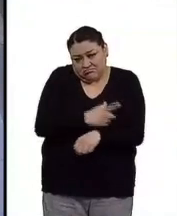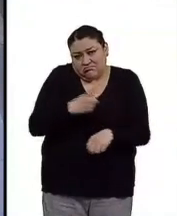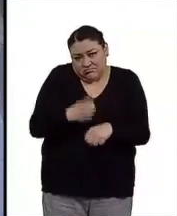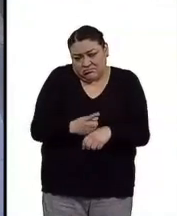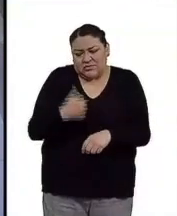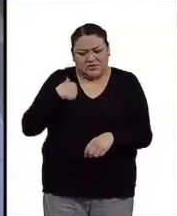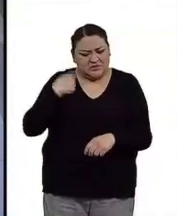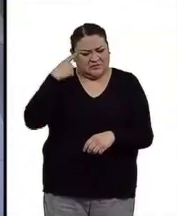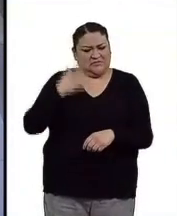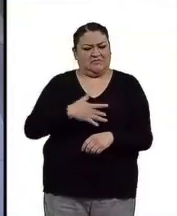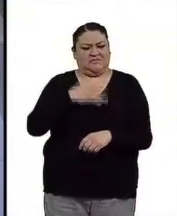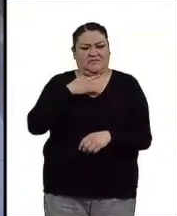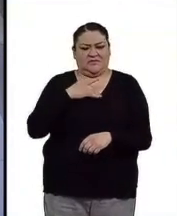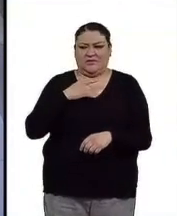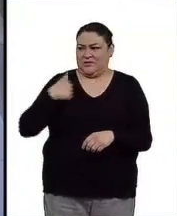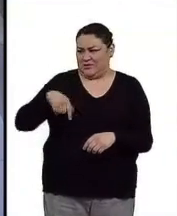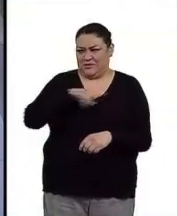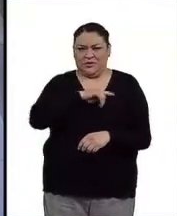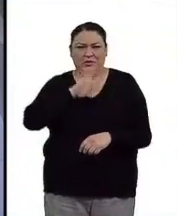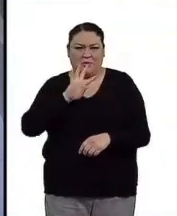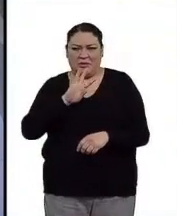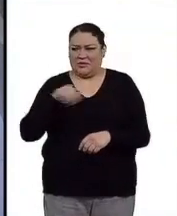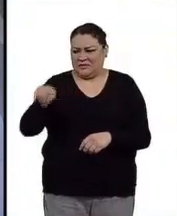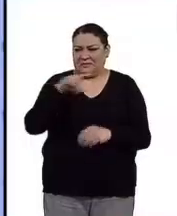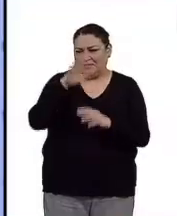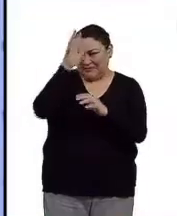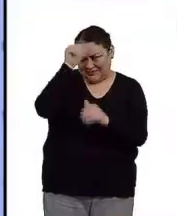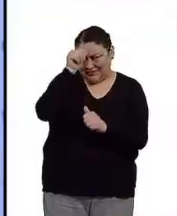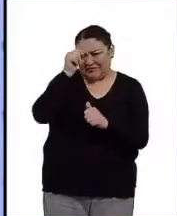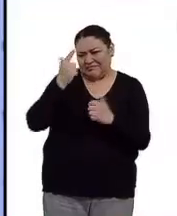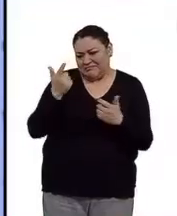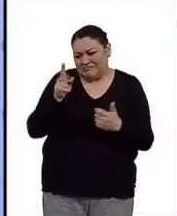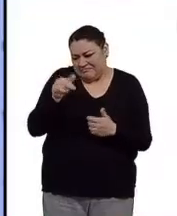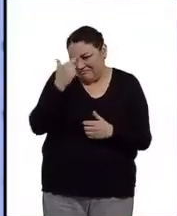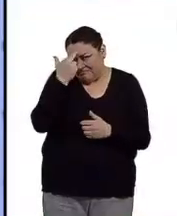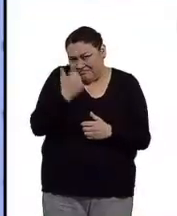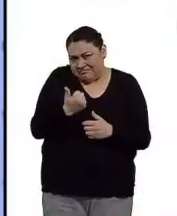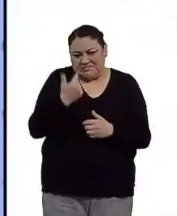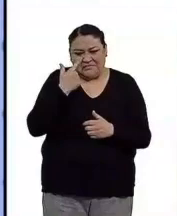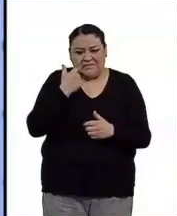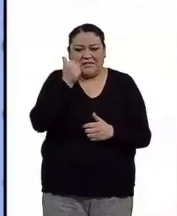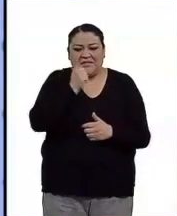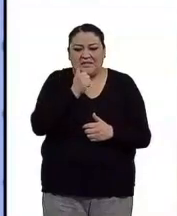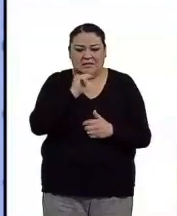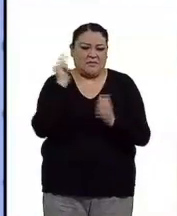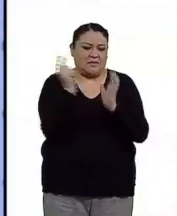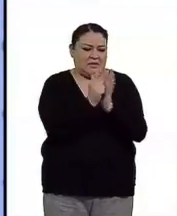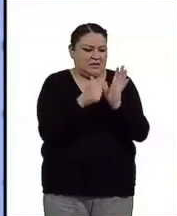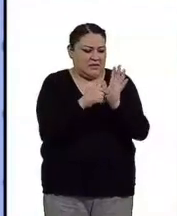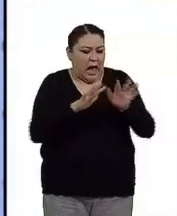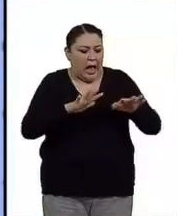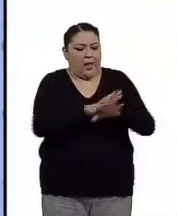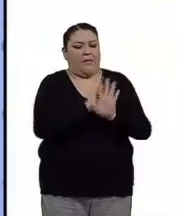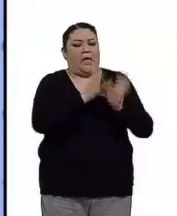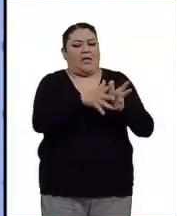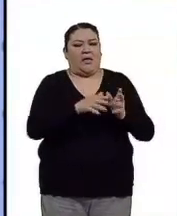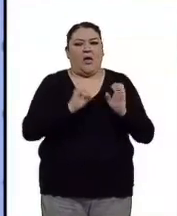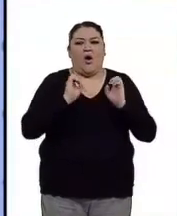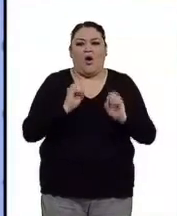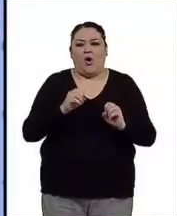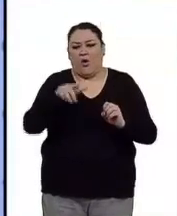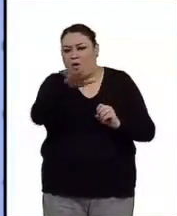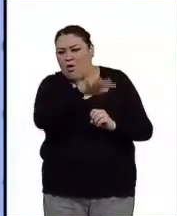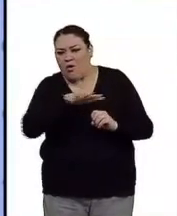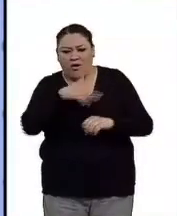creo que las cuatro vamos a coincidir en que no es un tema nada más de un cambio legal o de una falta de eficiencia en